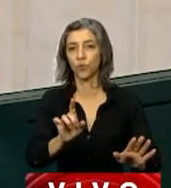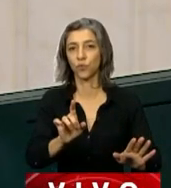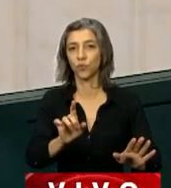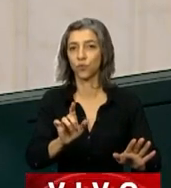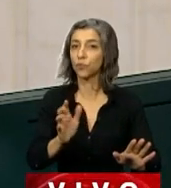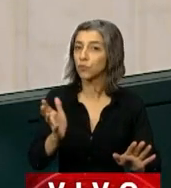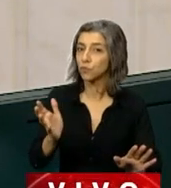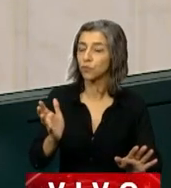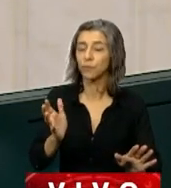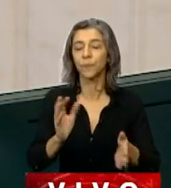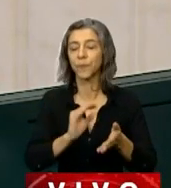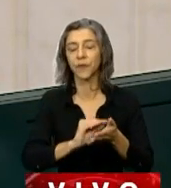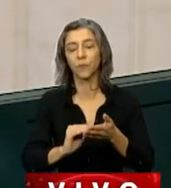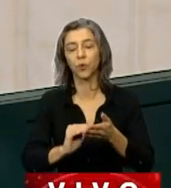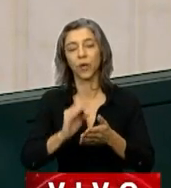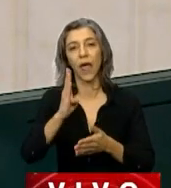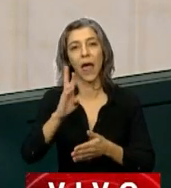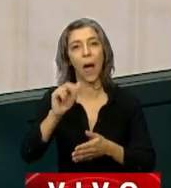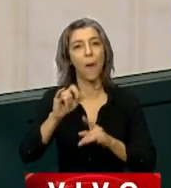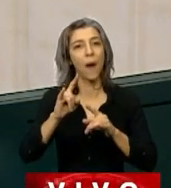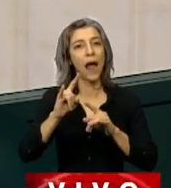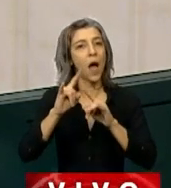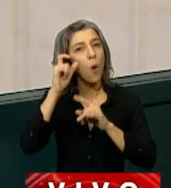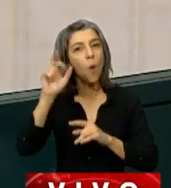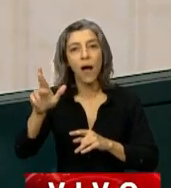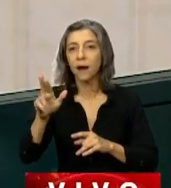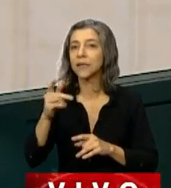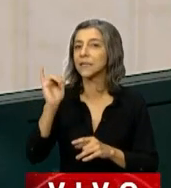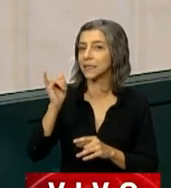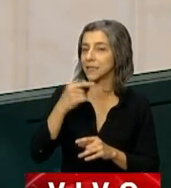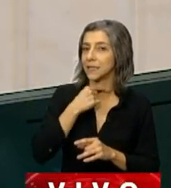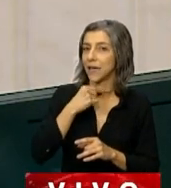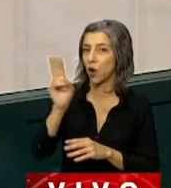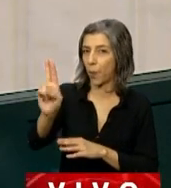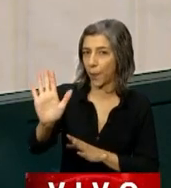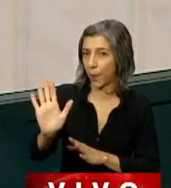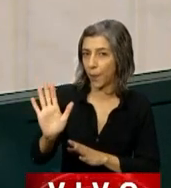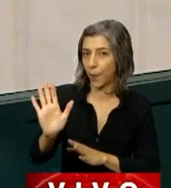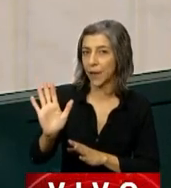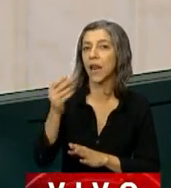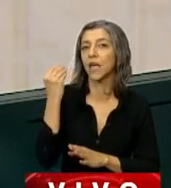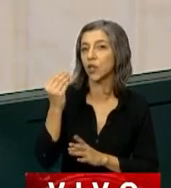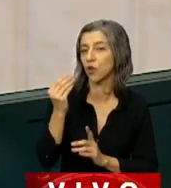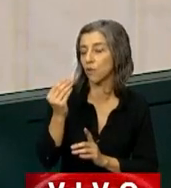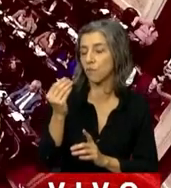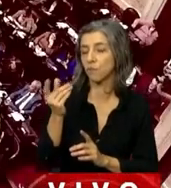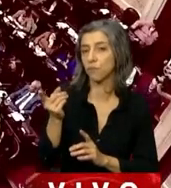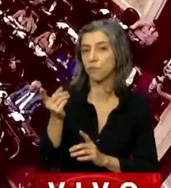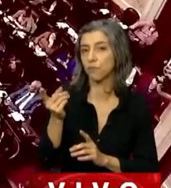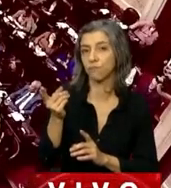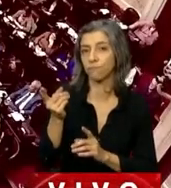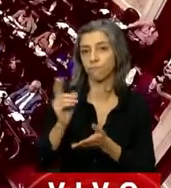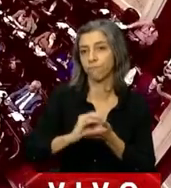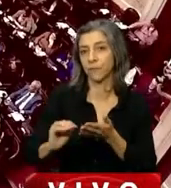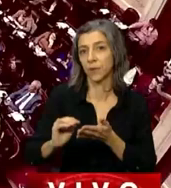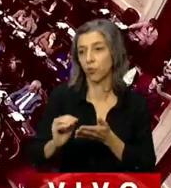Sí. Diputada Brauer. Sí, quiero hacer una cuestión de privilegio ante los dichos